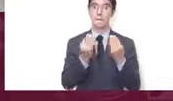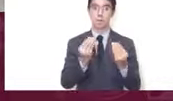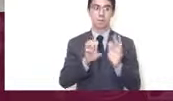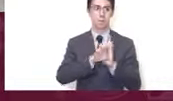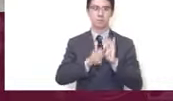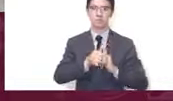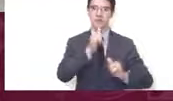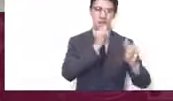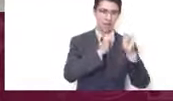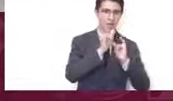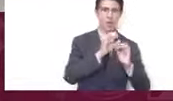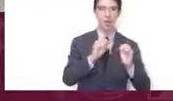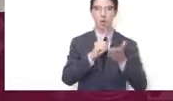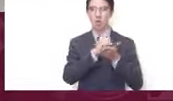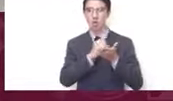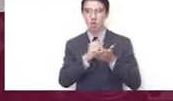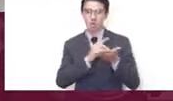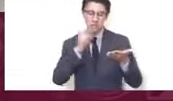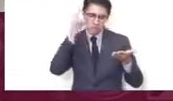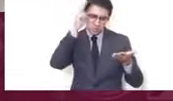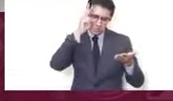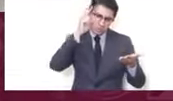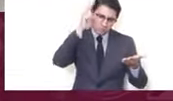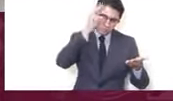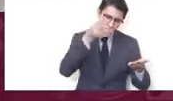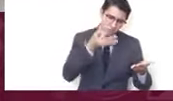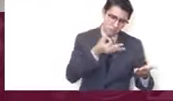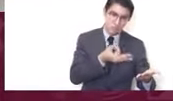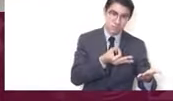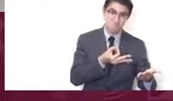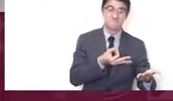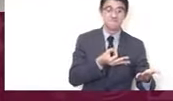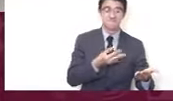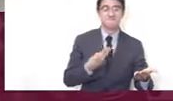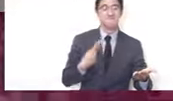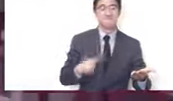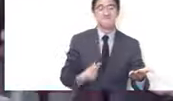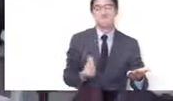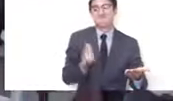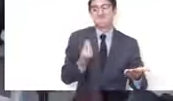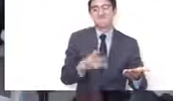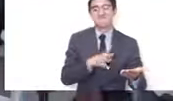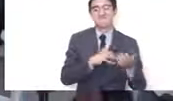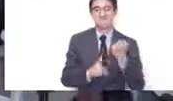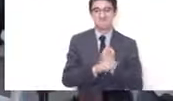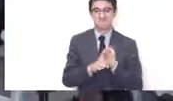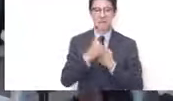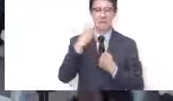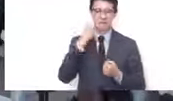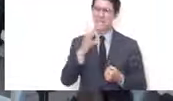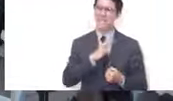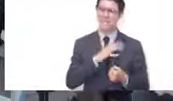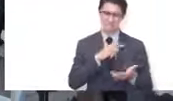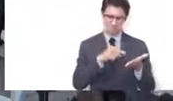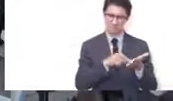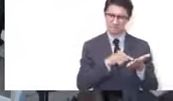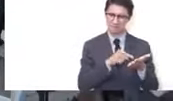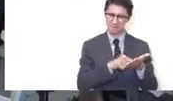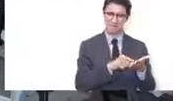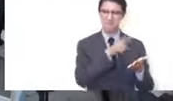no solamente es de trasiego sino también de consumo hay un dato de cerca del 1.8% de la población de Baja California